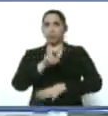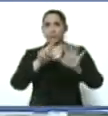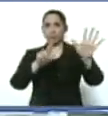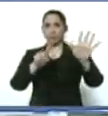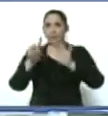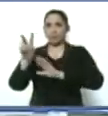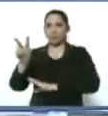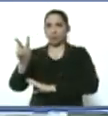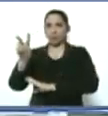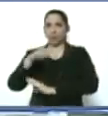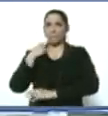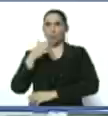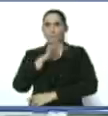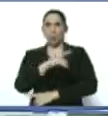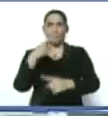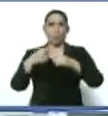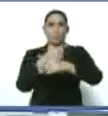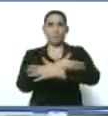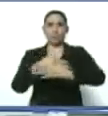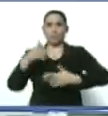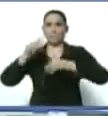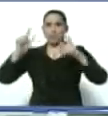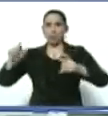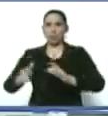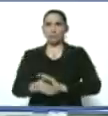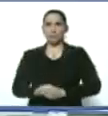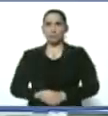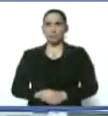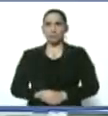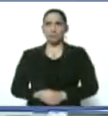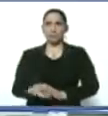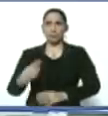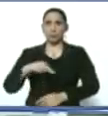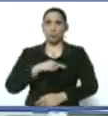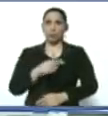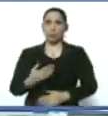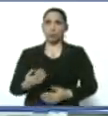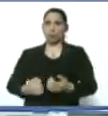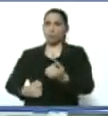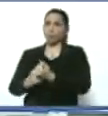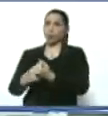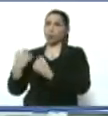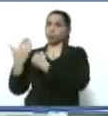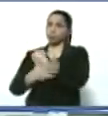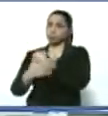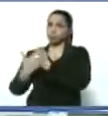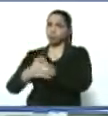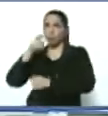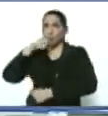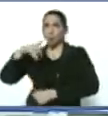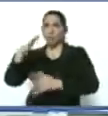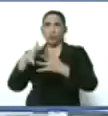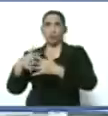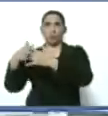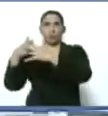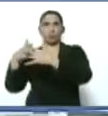262 fallecidos por millón de habitantes. Nuestra solidaridad y condolencias al pueblo de los Estados